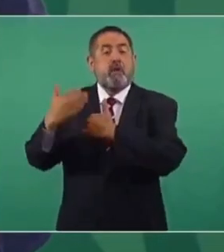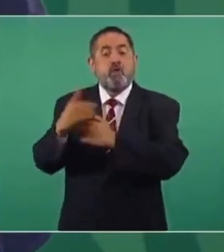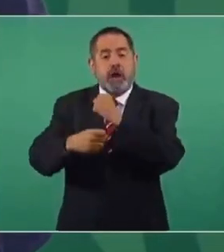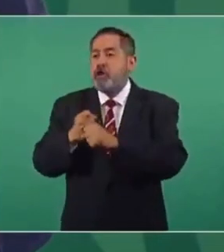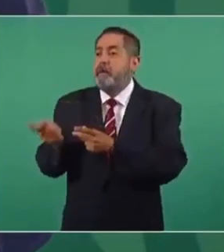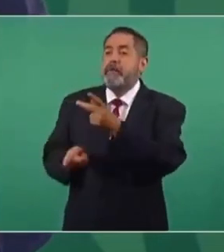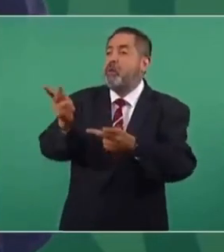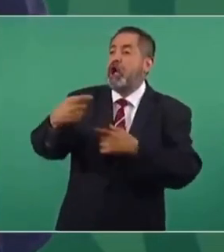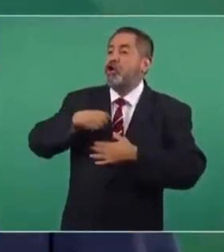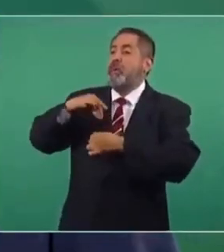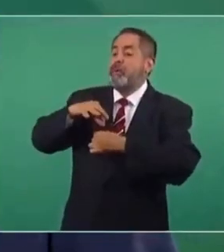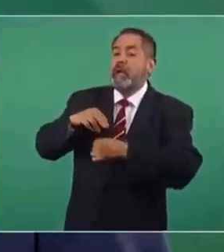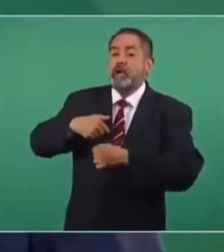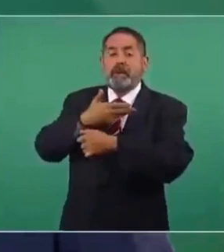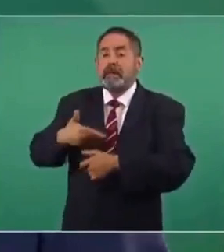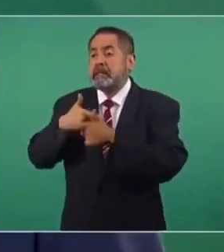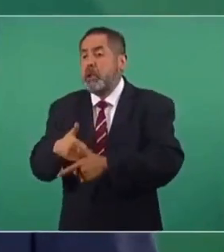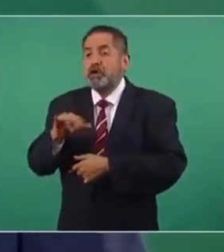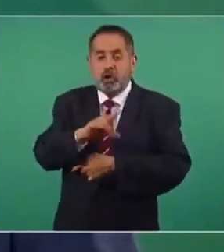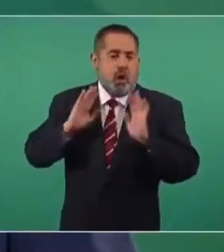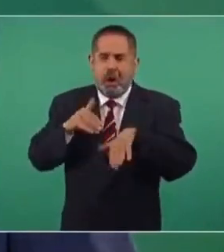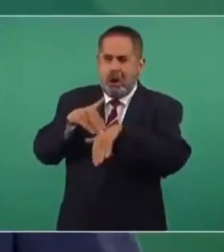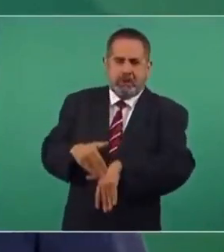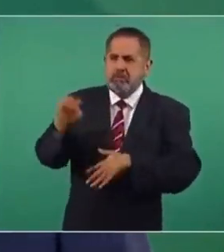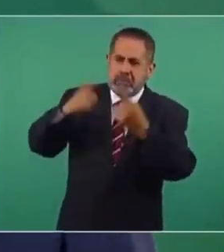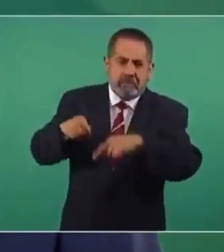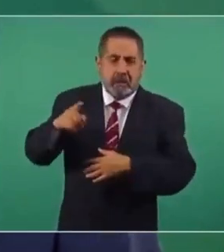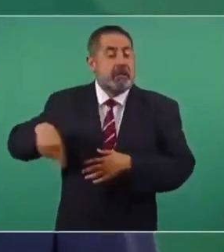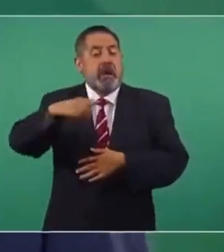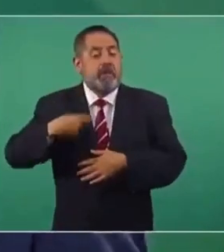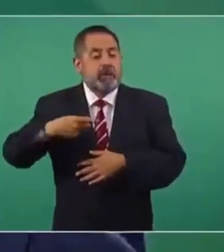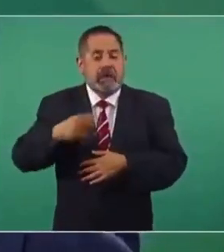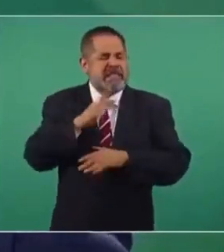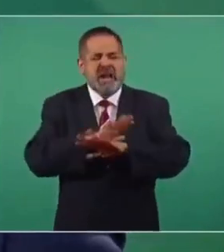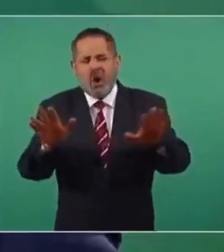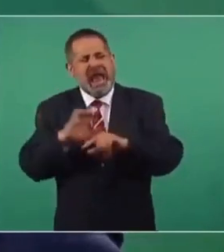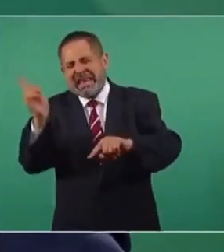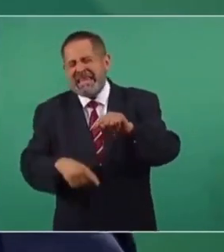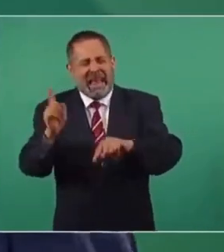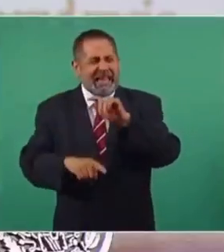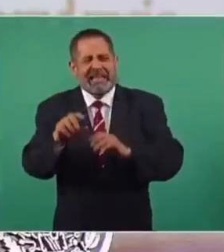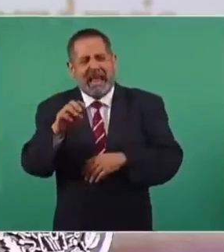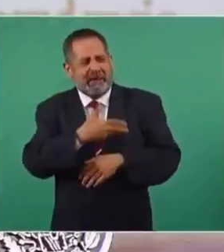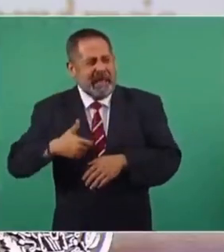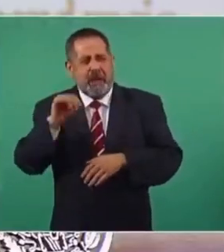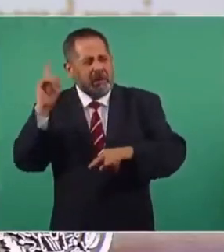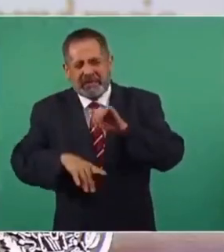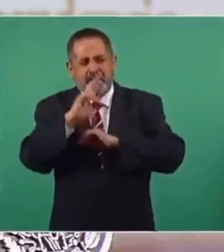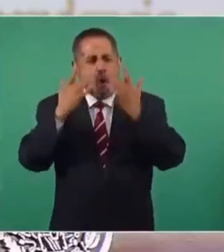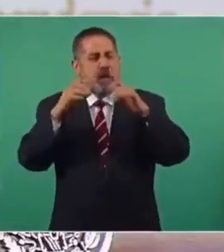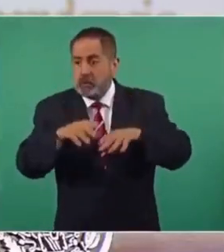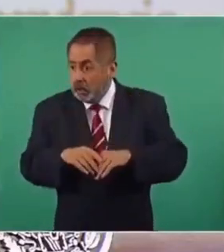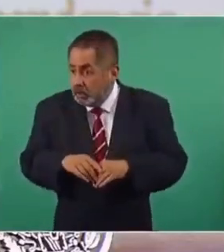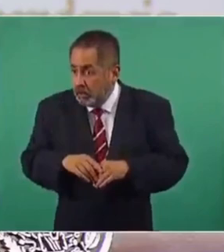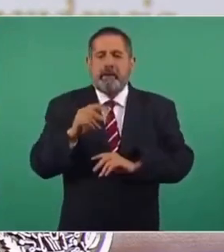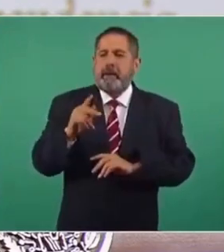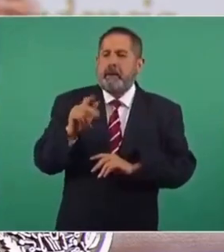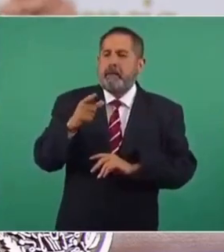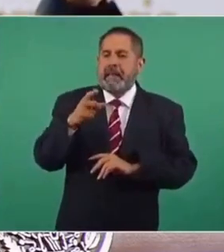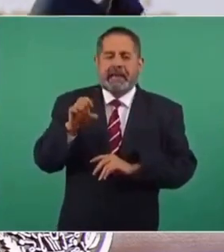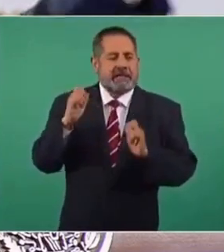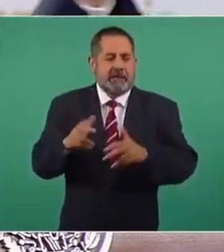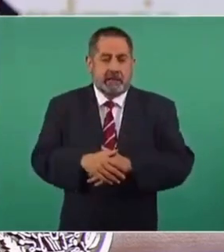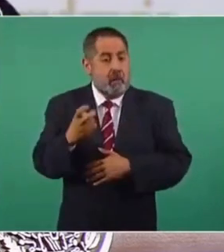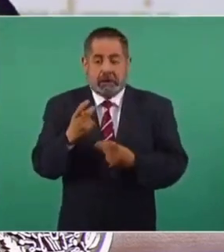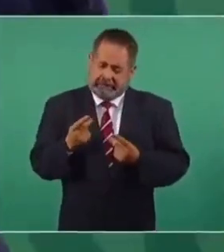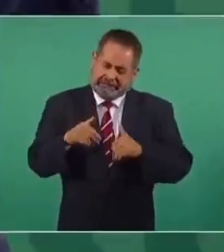revocación del mandato. Y a eso me someto. Si la gente dice, ya no queremos que continúe el presidente, que renuncie, vámonos, a Palenque. Por eso me voy a